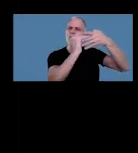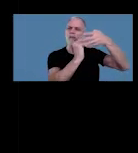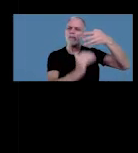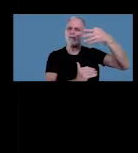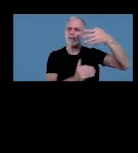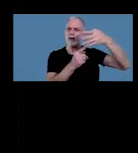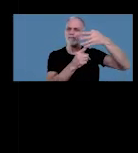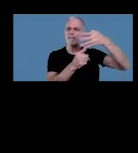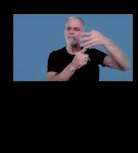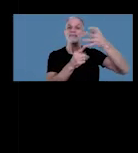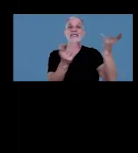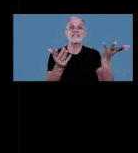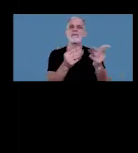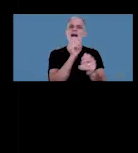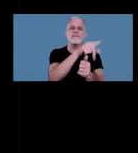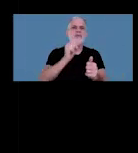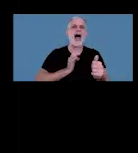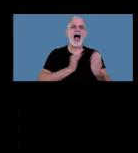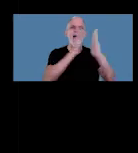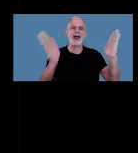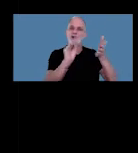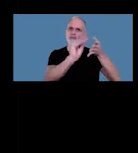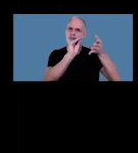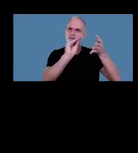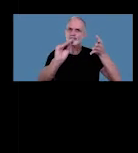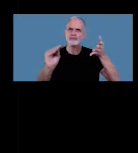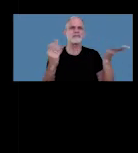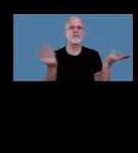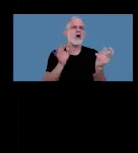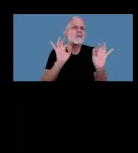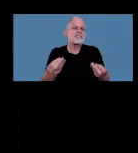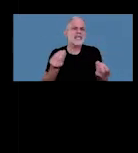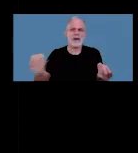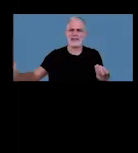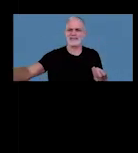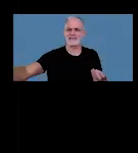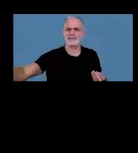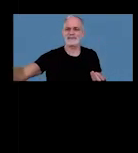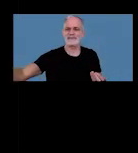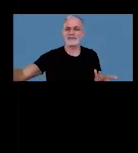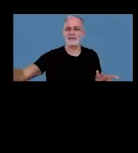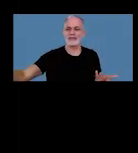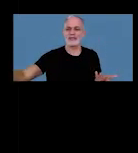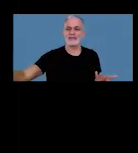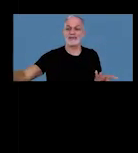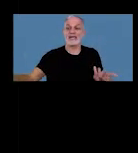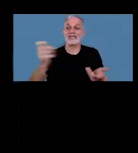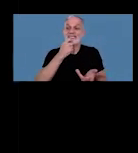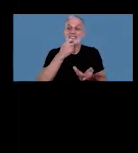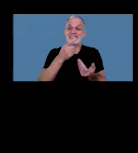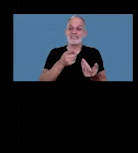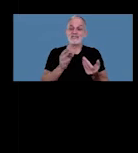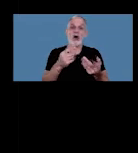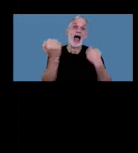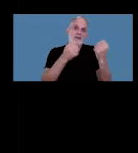organismo para cada año. ¿Cómo voy a determinar? Acá vamos a ver dos cosas. Esto es si son automóviles del